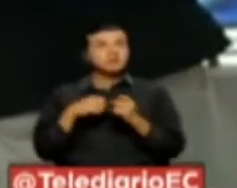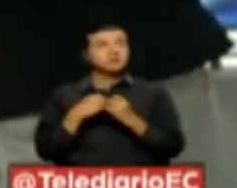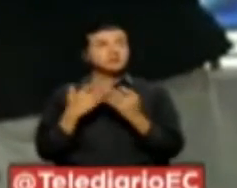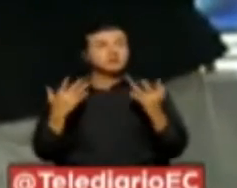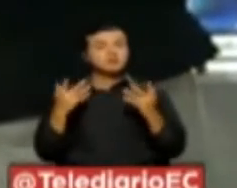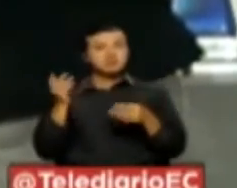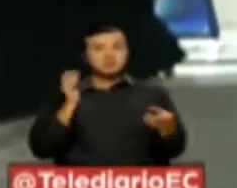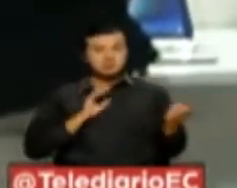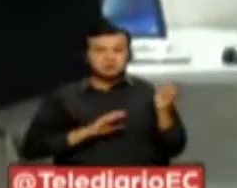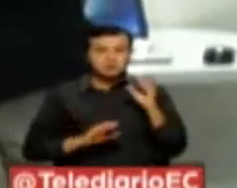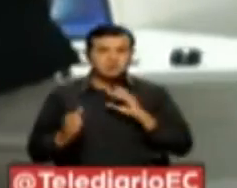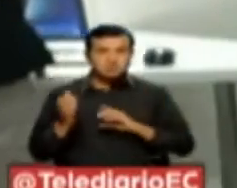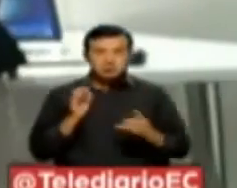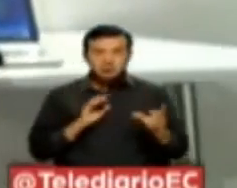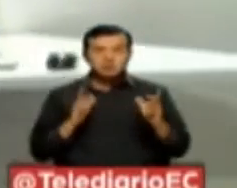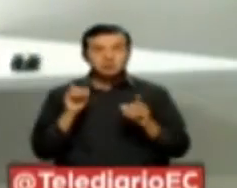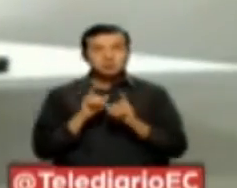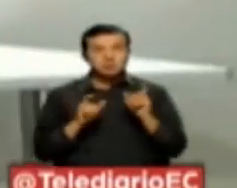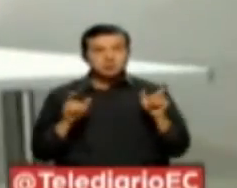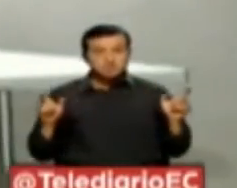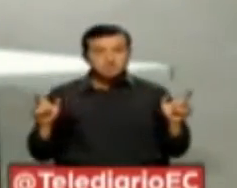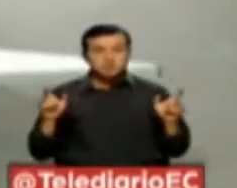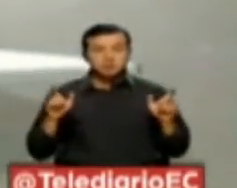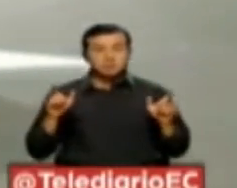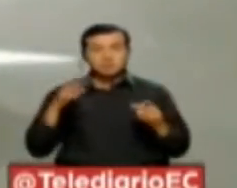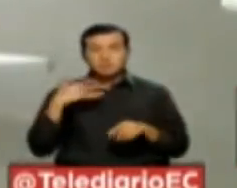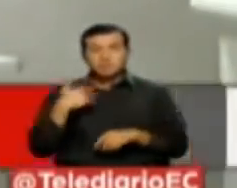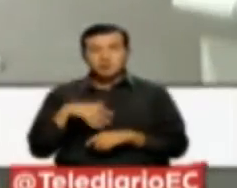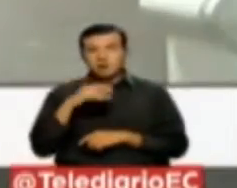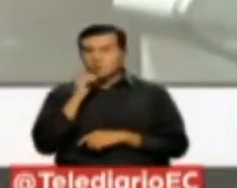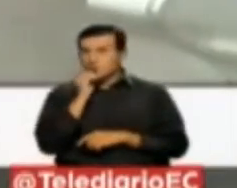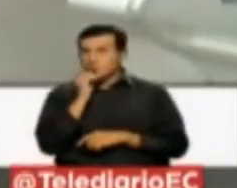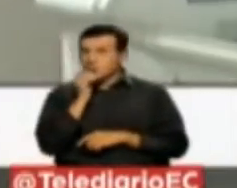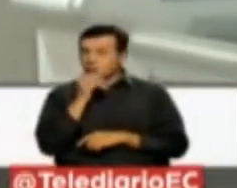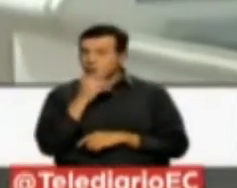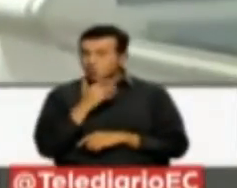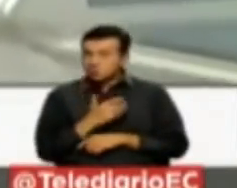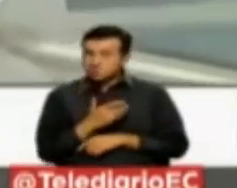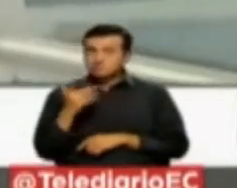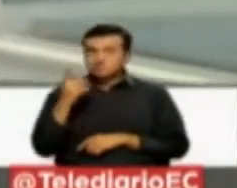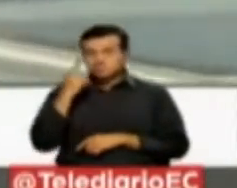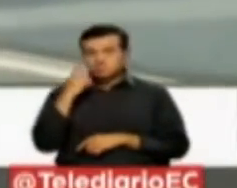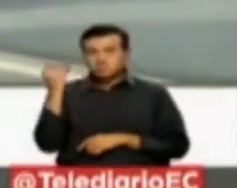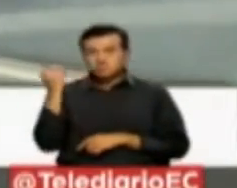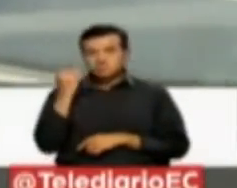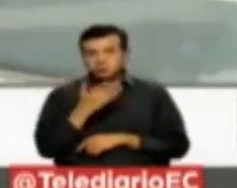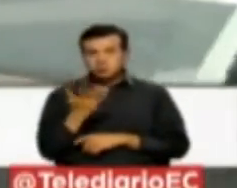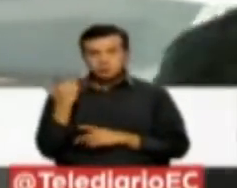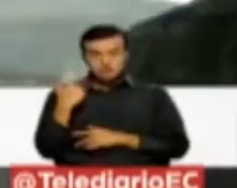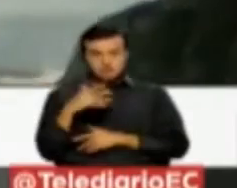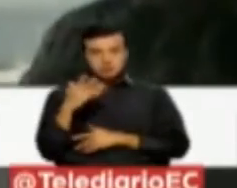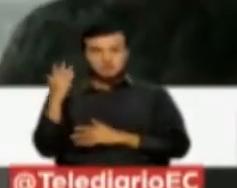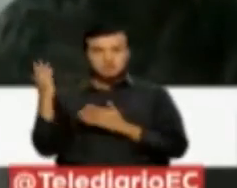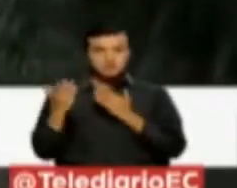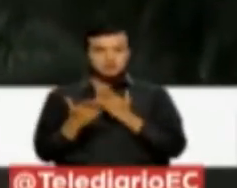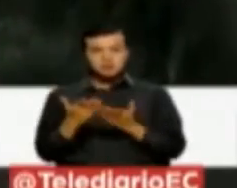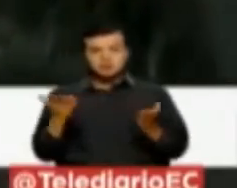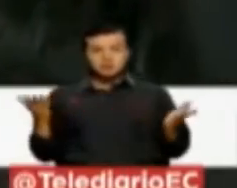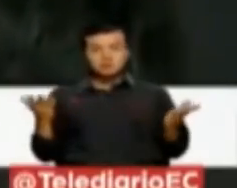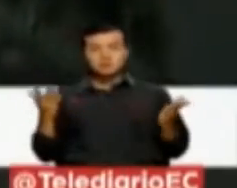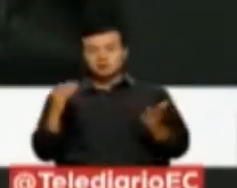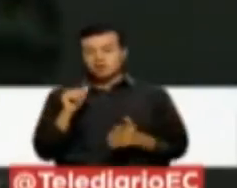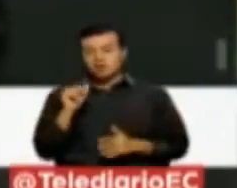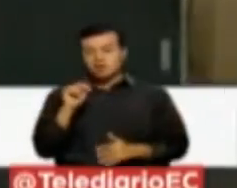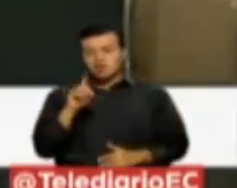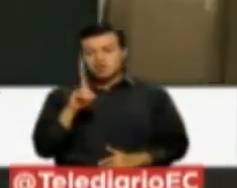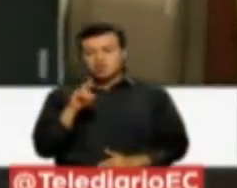de científicos, de personas brillantes, conformada principalmente por jóvenes. Voy a dar la bienvenida en este momento a